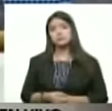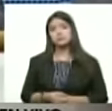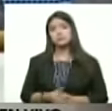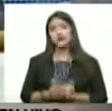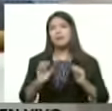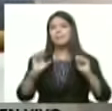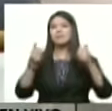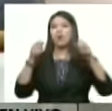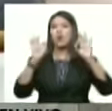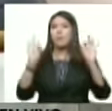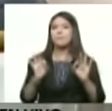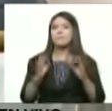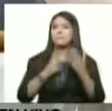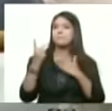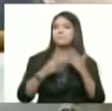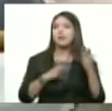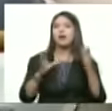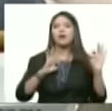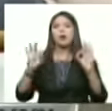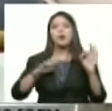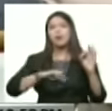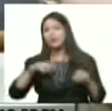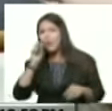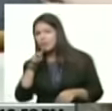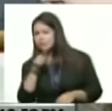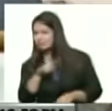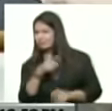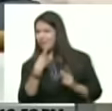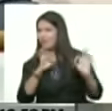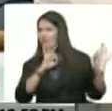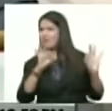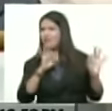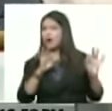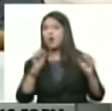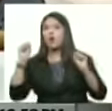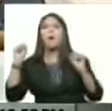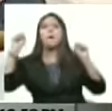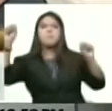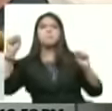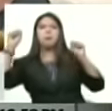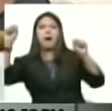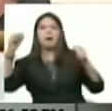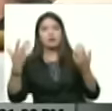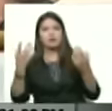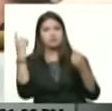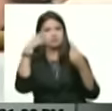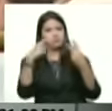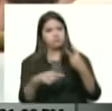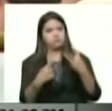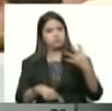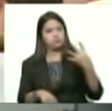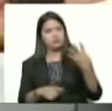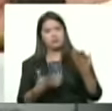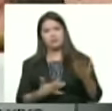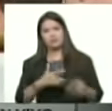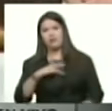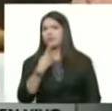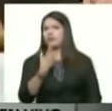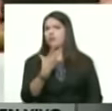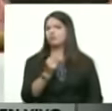Montaron el esquema como un show. Y cuando descubrimos que era un show con barras y una cantidad de componentes allí, dijimos